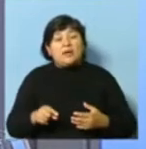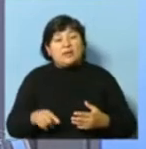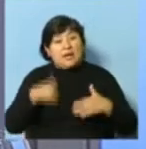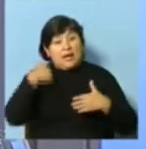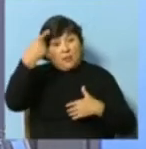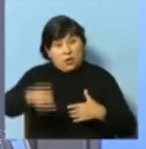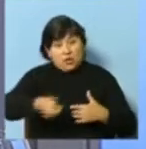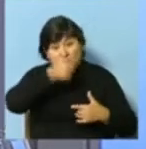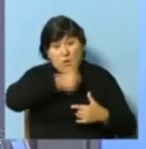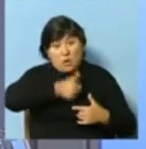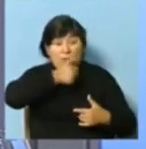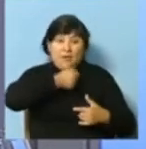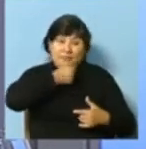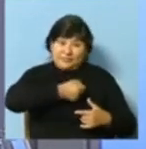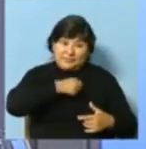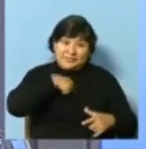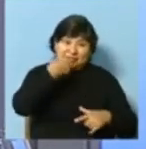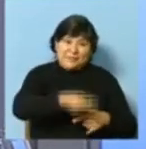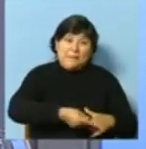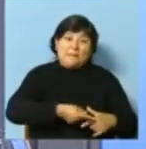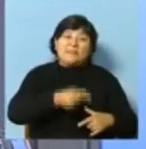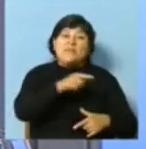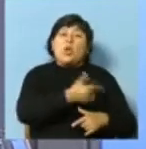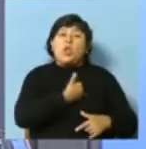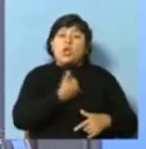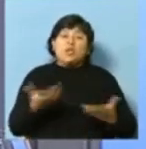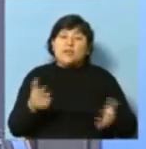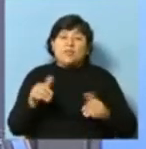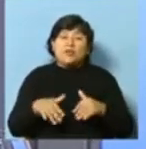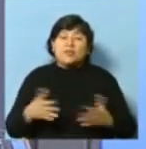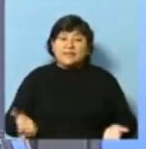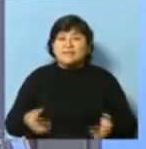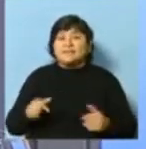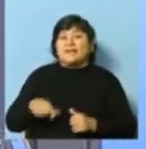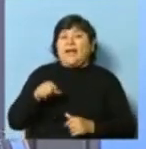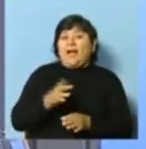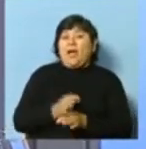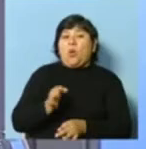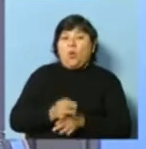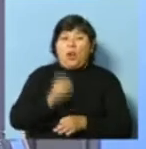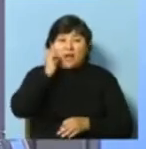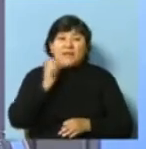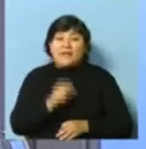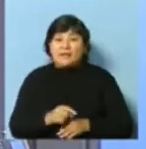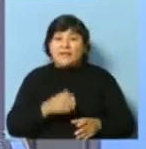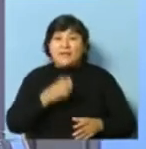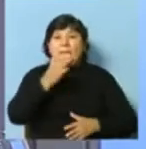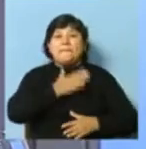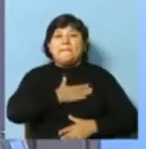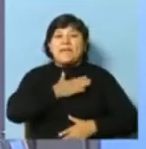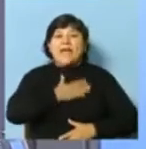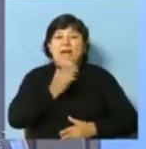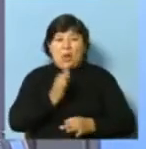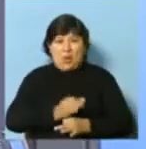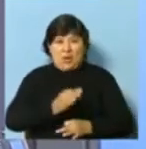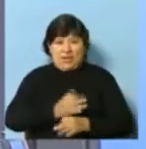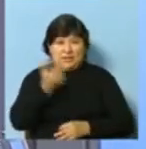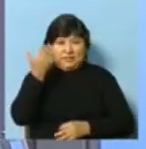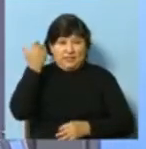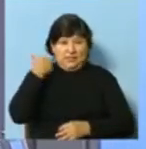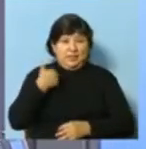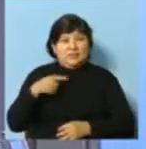próximo domingo donde vota intendentes yo voto en la escuela belgrano de escuela mi escuela la escuela de